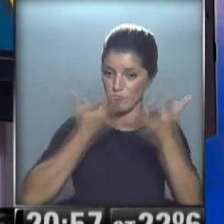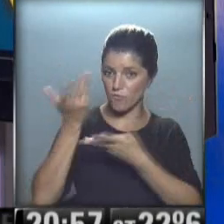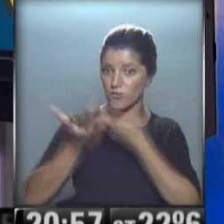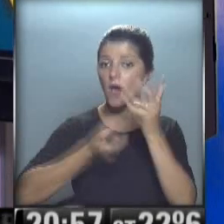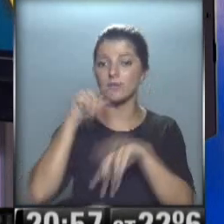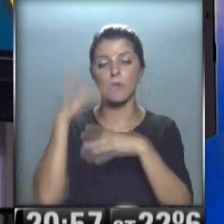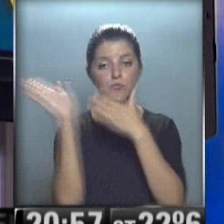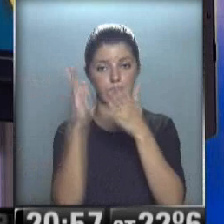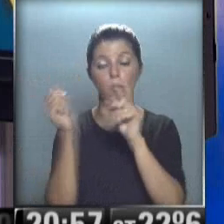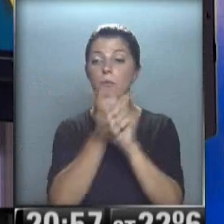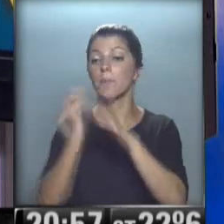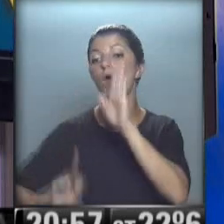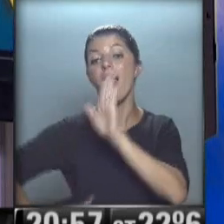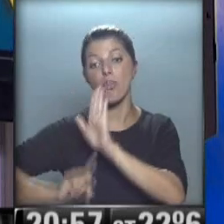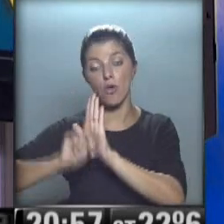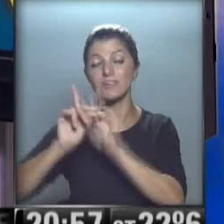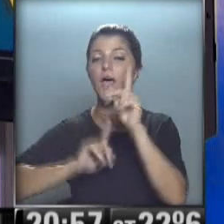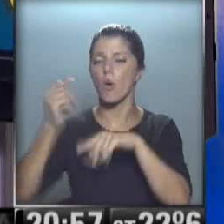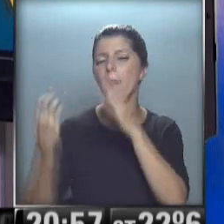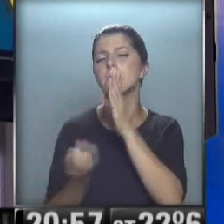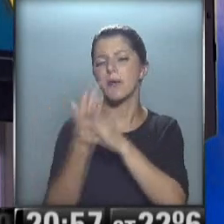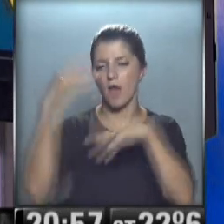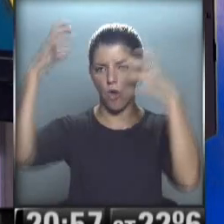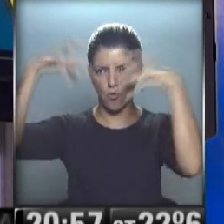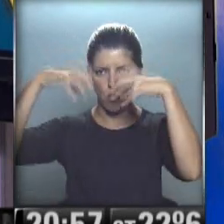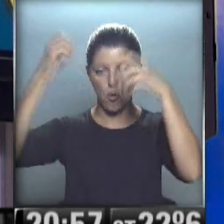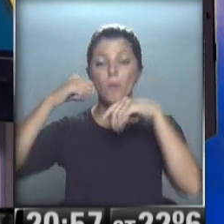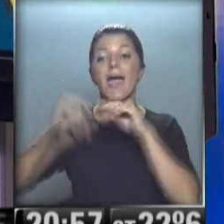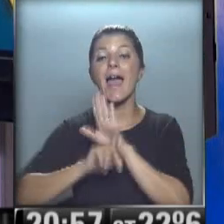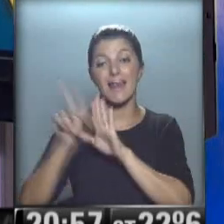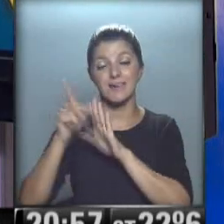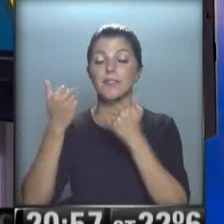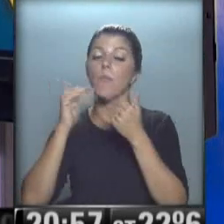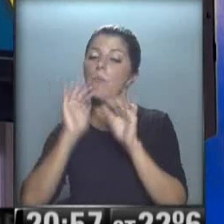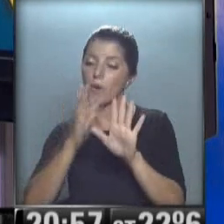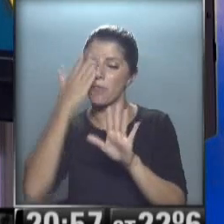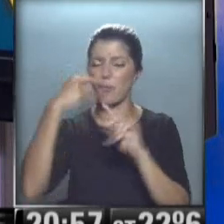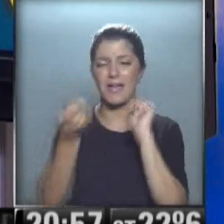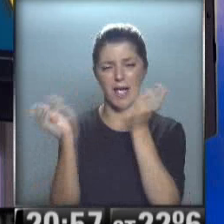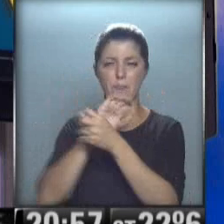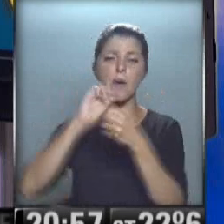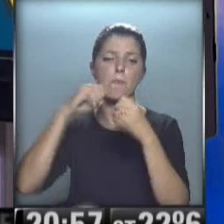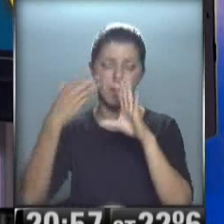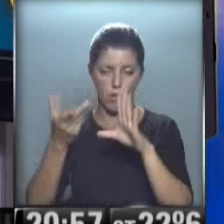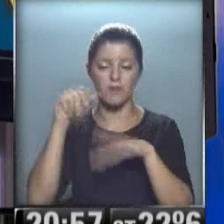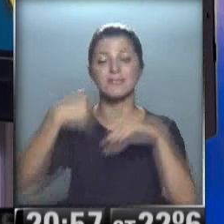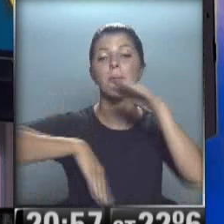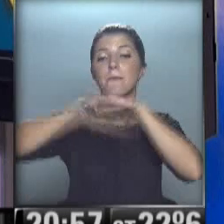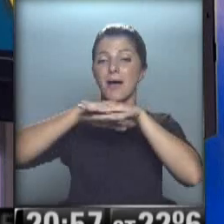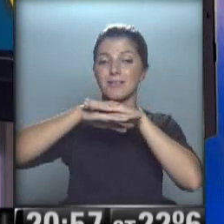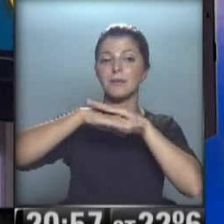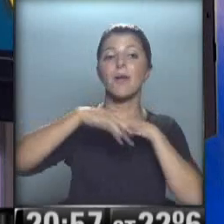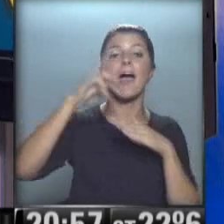norte, alguna precipitación a primera hora del día en el este de Río Negro, pero enseguida mejora. Las máximas entre 19